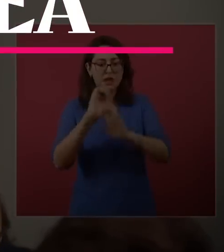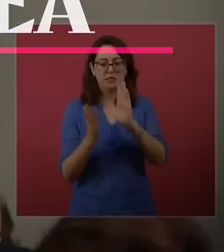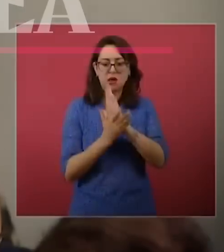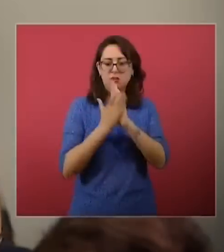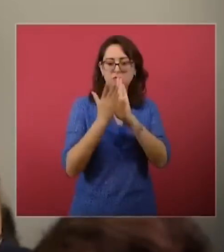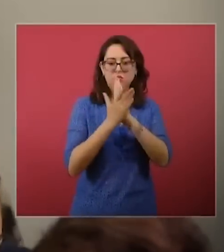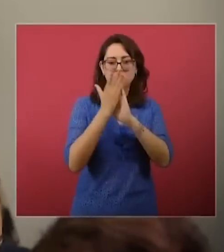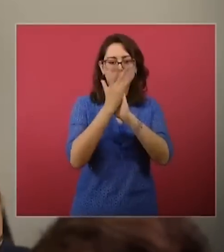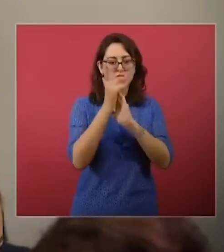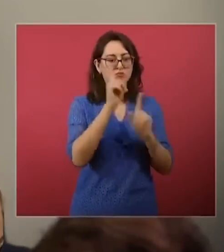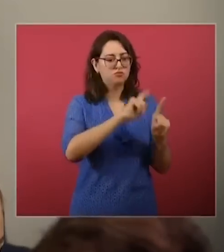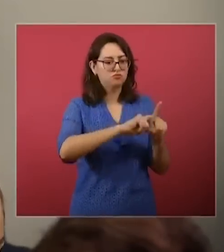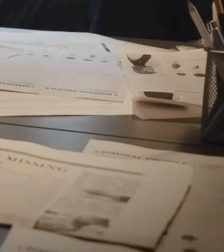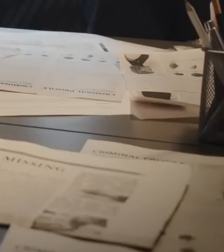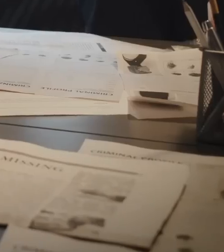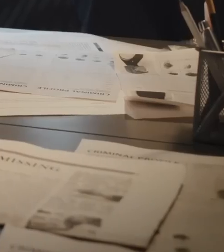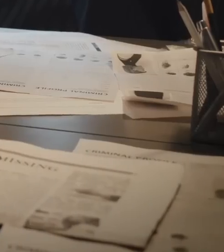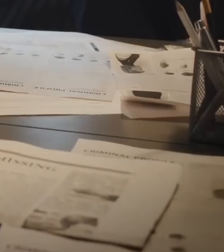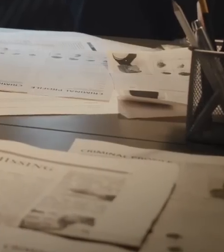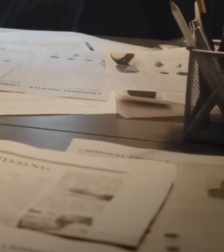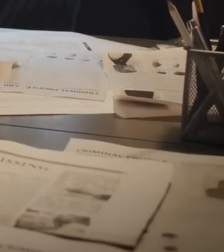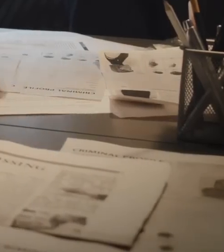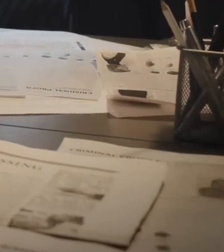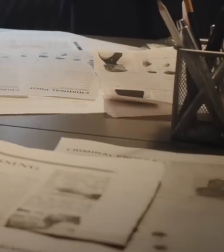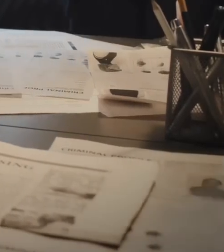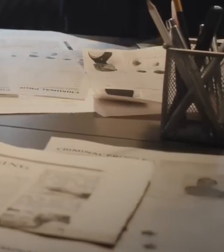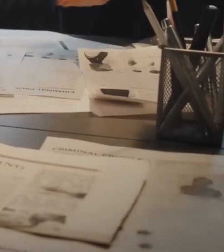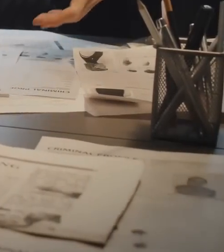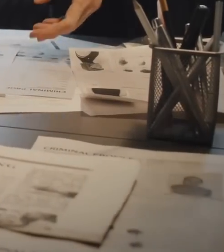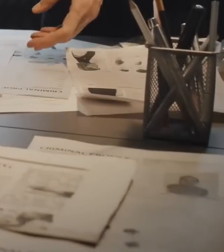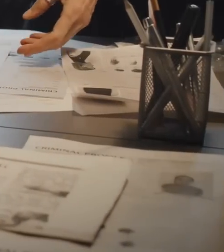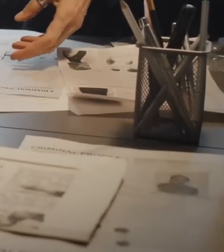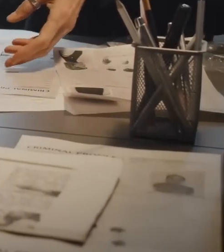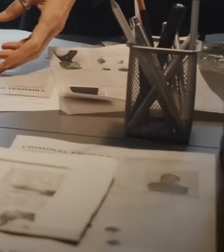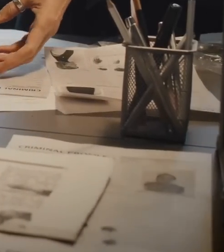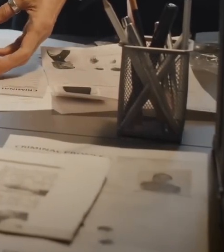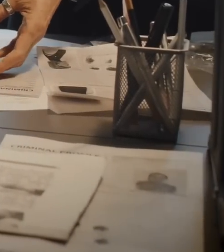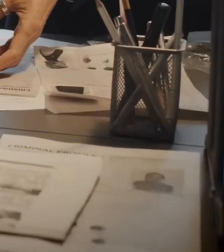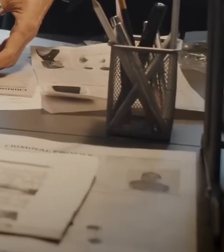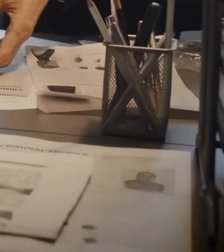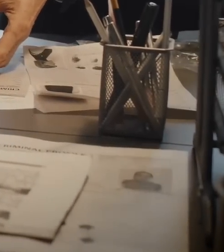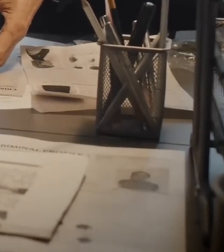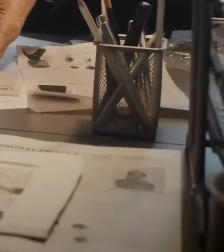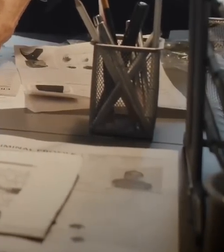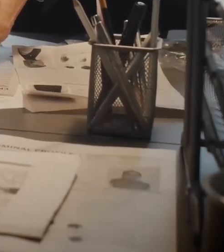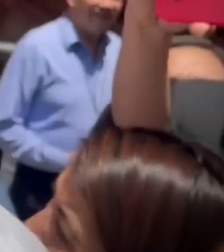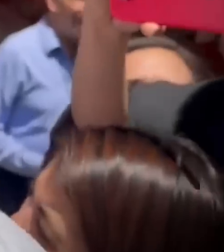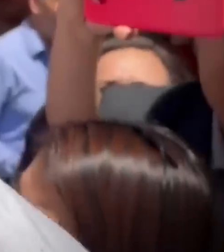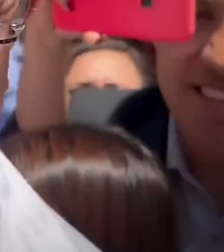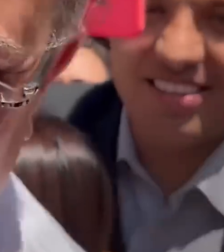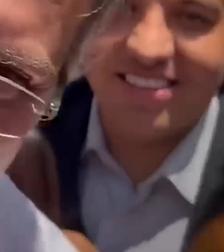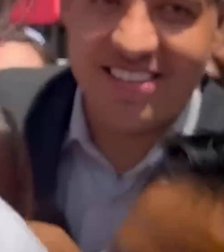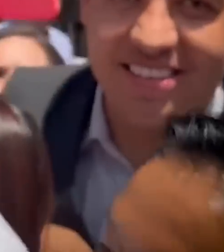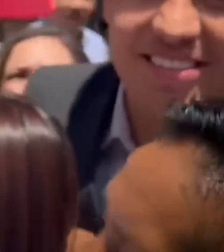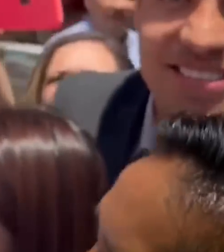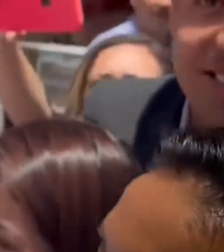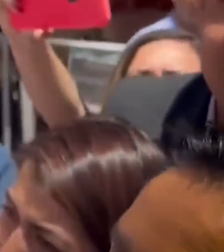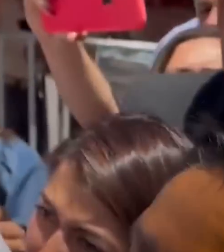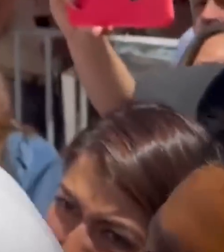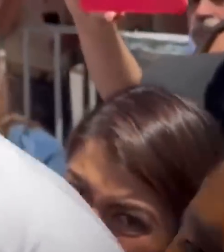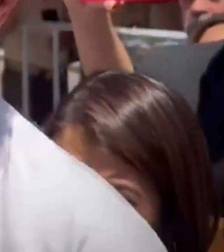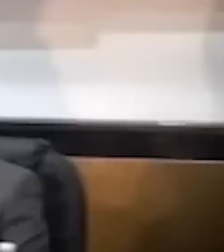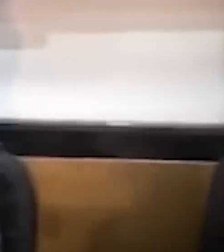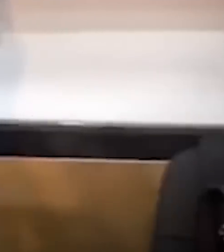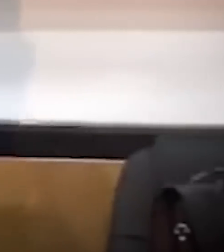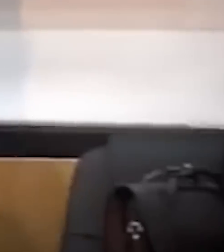Contralínea, en la que se denuncia una presunta investigación de la Unidad de Inteligencia Financiera en contra de Marcelo